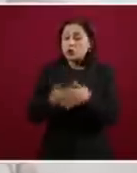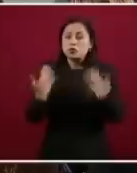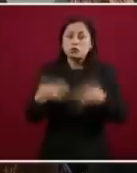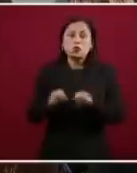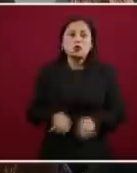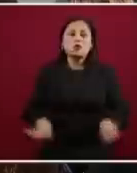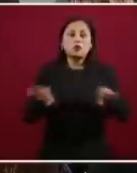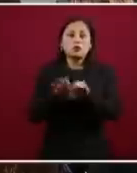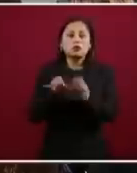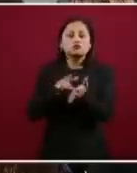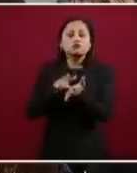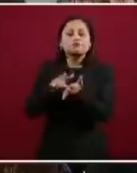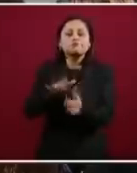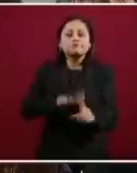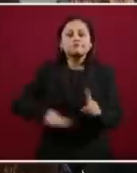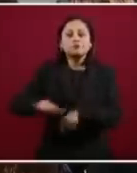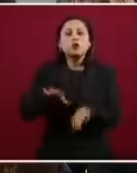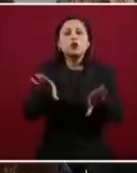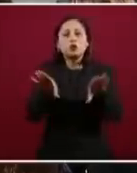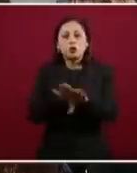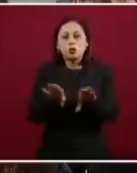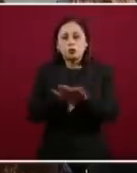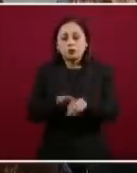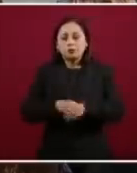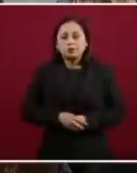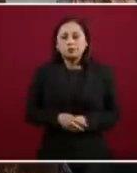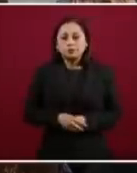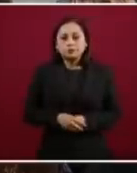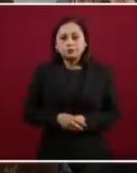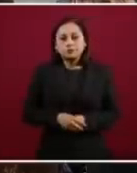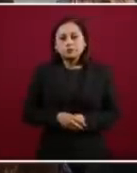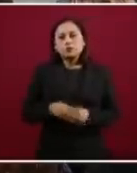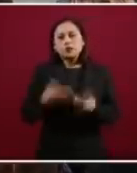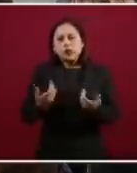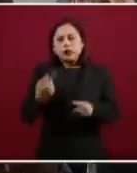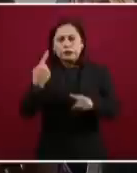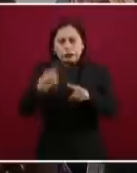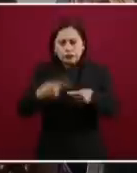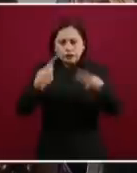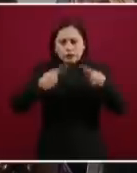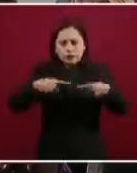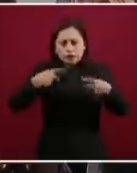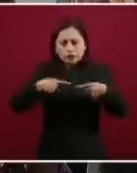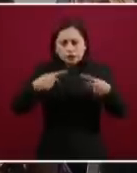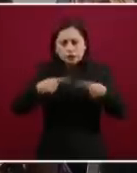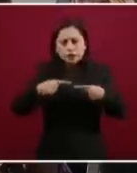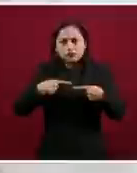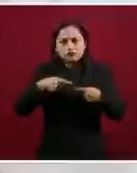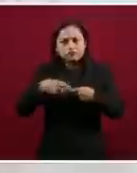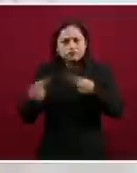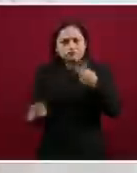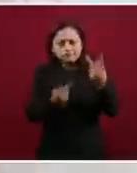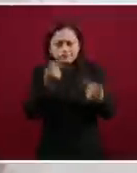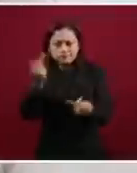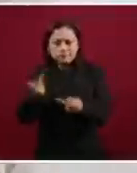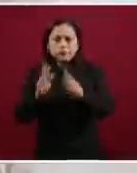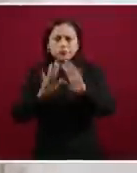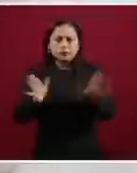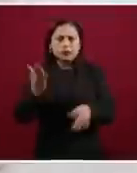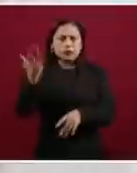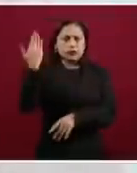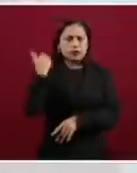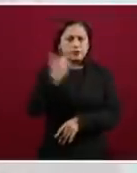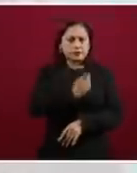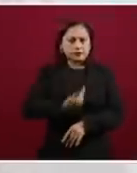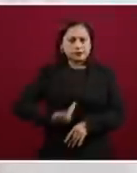como el que ha sido descrito. En cuanto a los sujetos de la consulta, Esto, como ya ha sido dicho por el señor